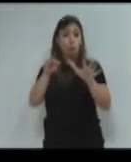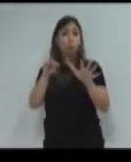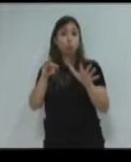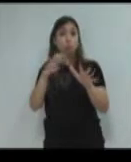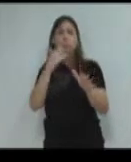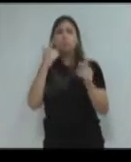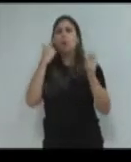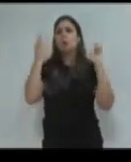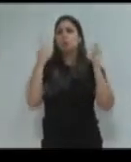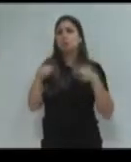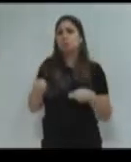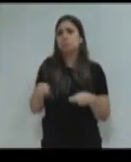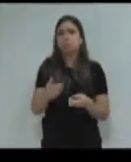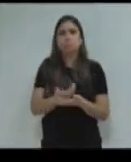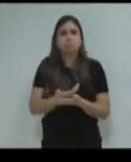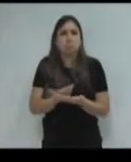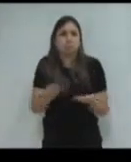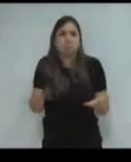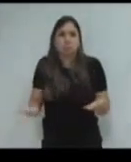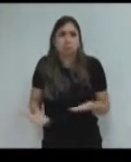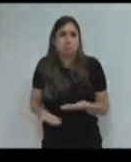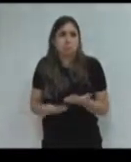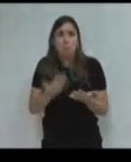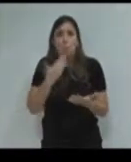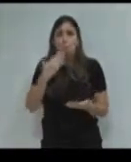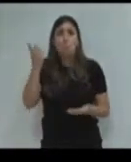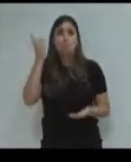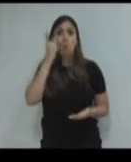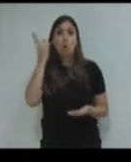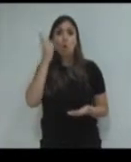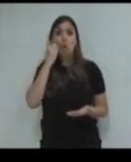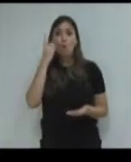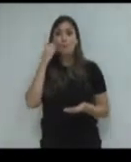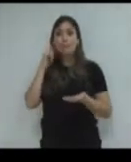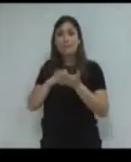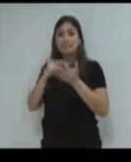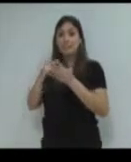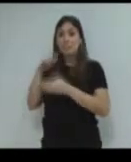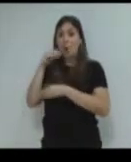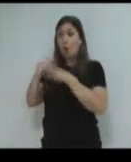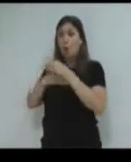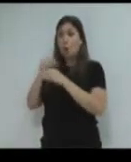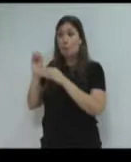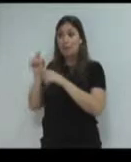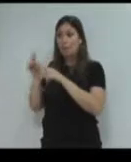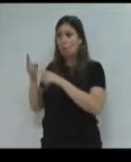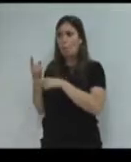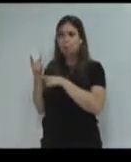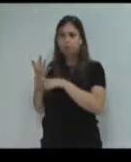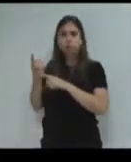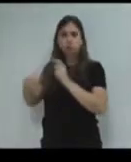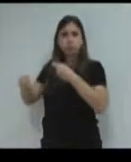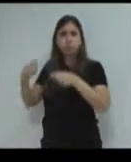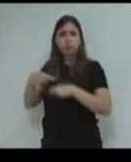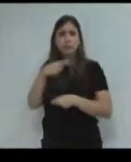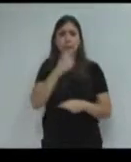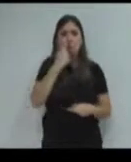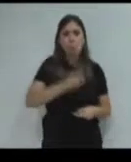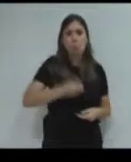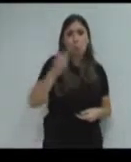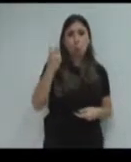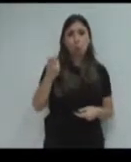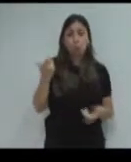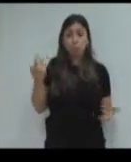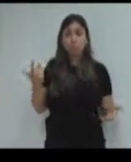se vendieron más móviles de X sistema operativo que otro. Y a lo mejor tú me estás explicando